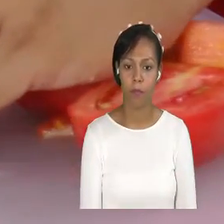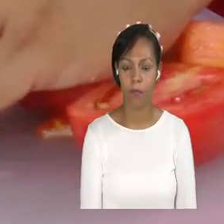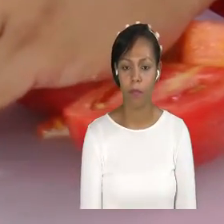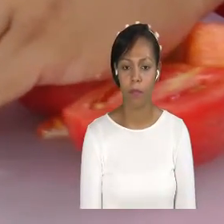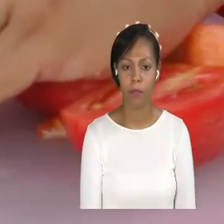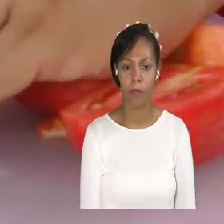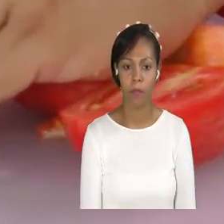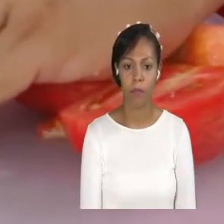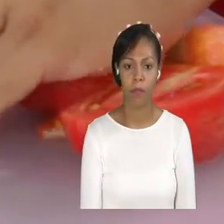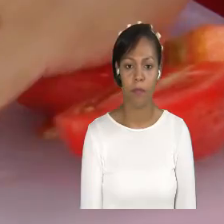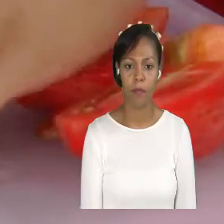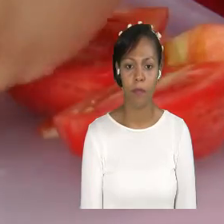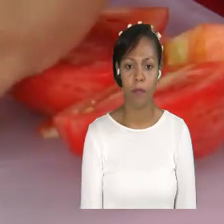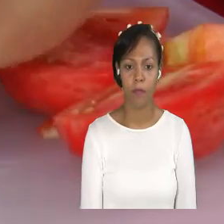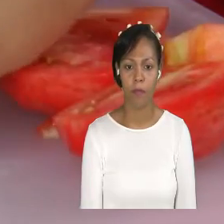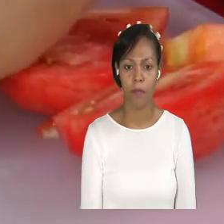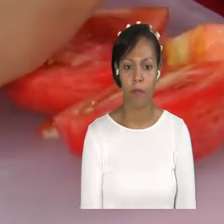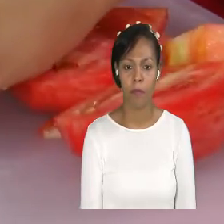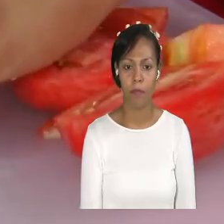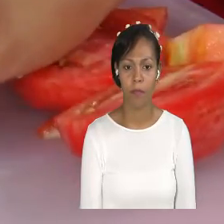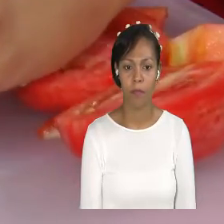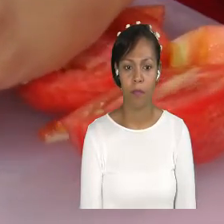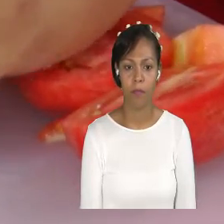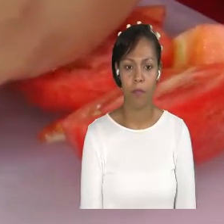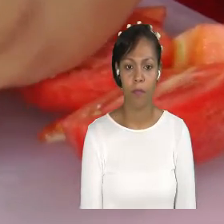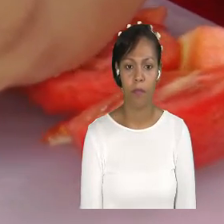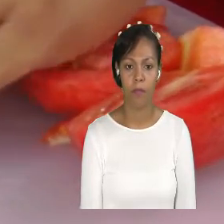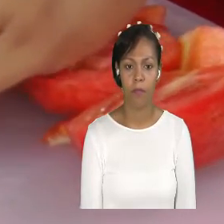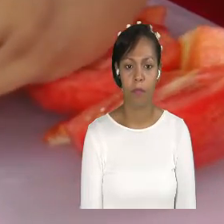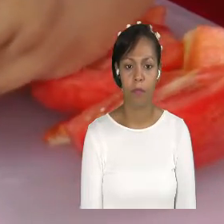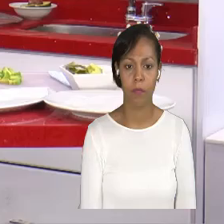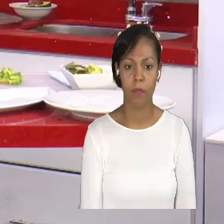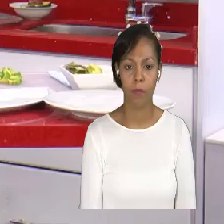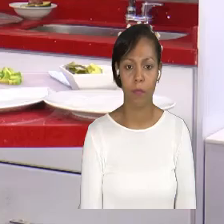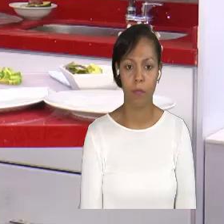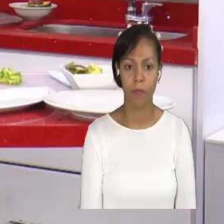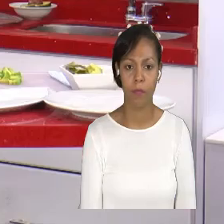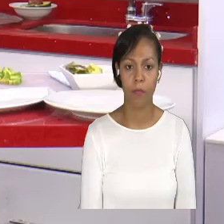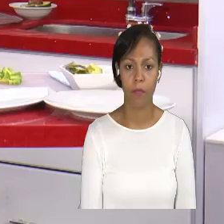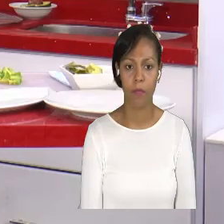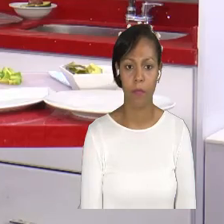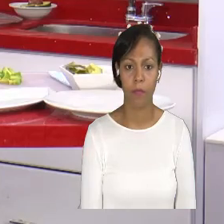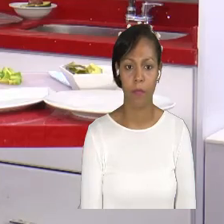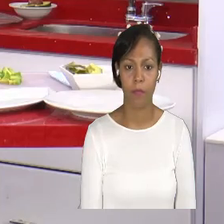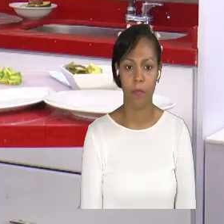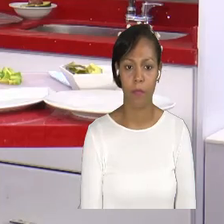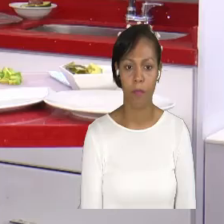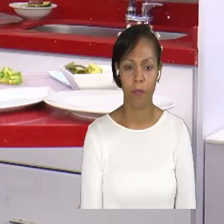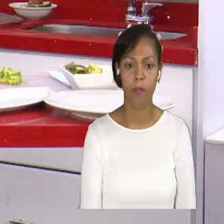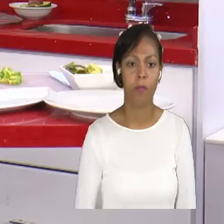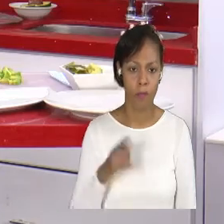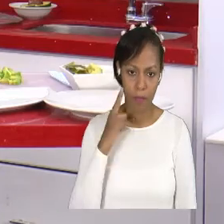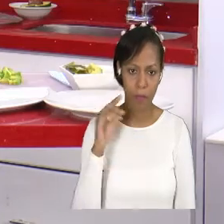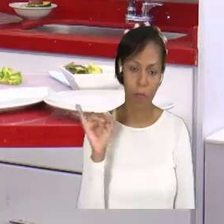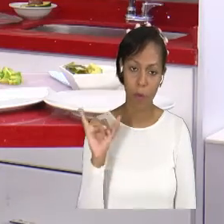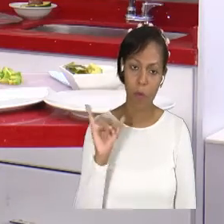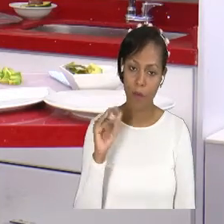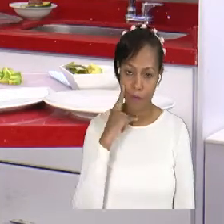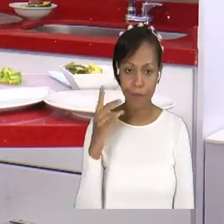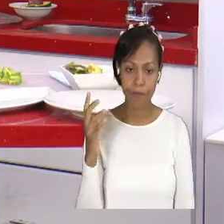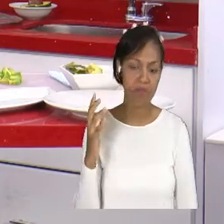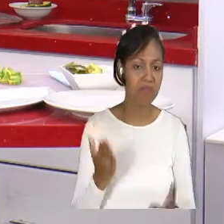como forma. El corazón, el centro, y es partirlo así en brunoas o en concasés. El corte